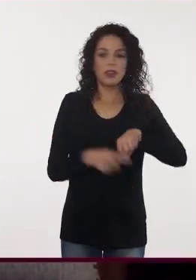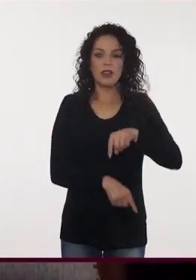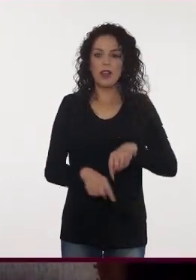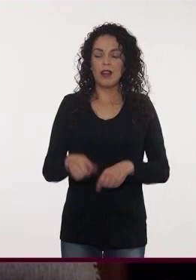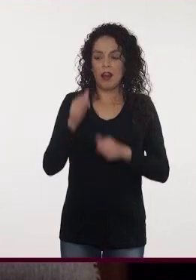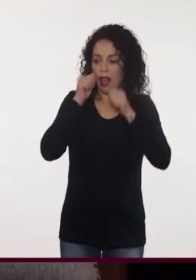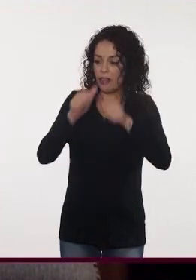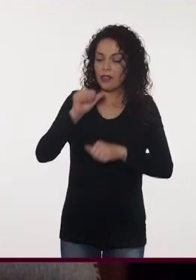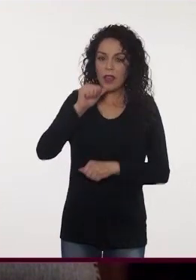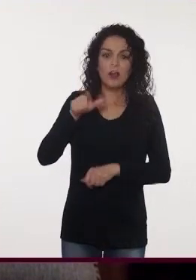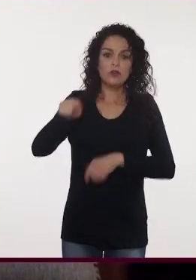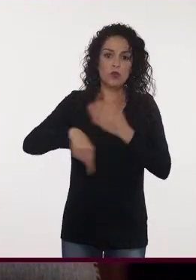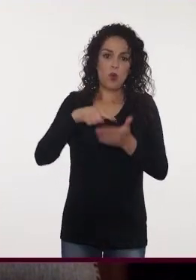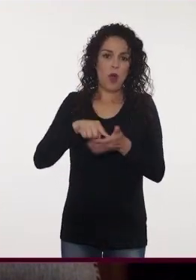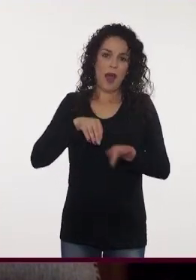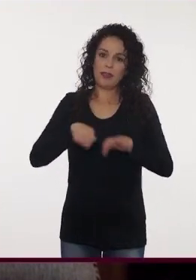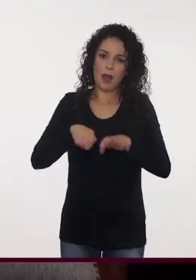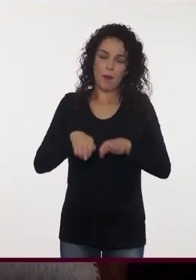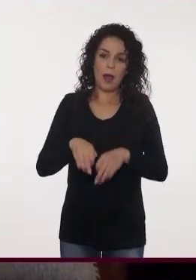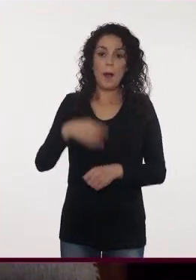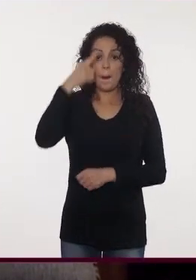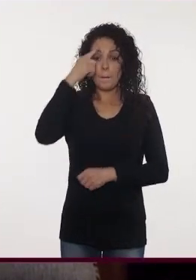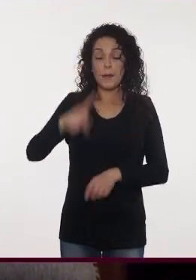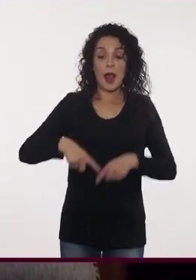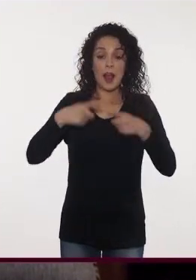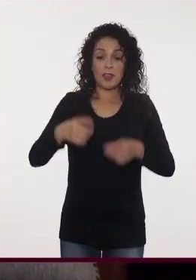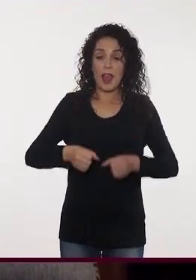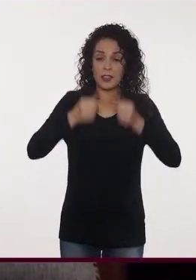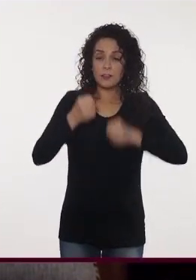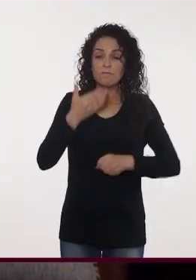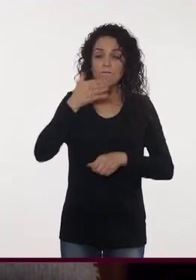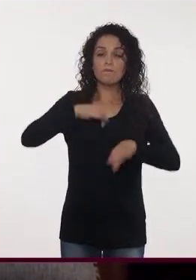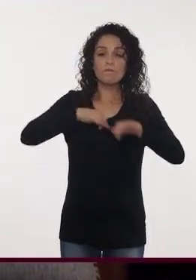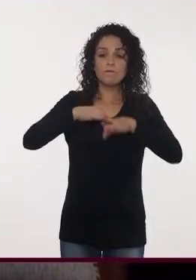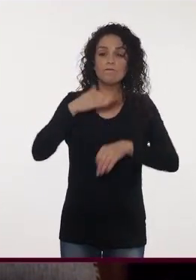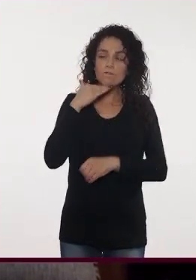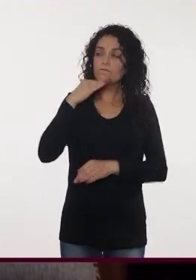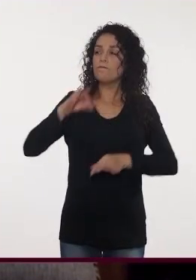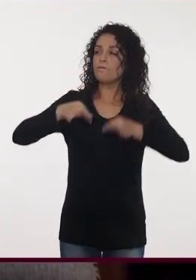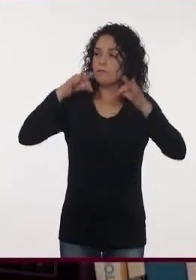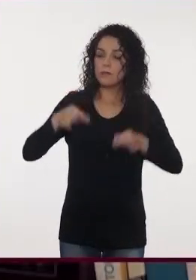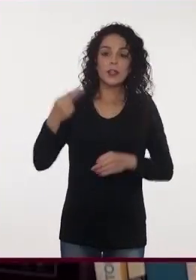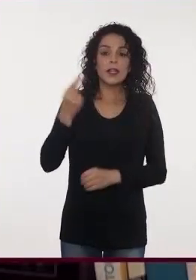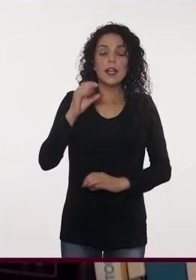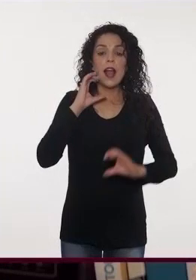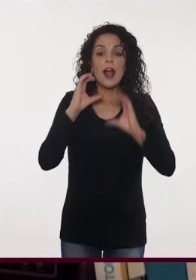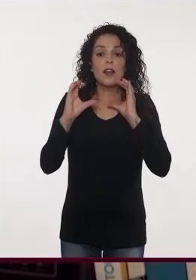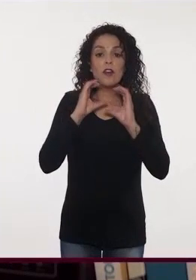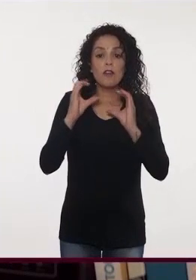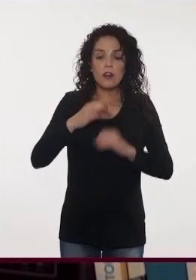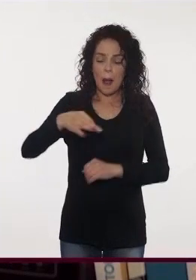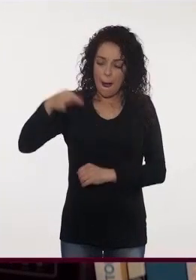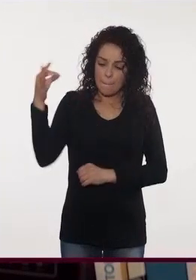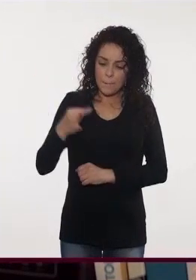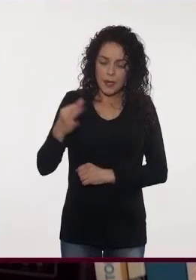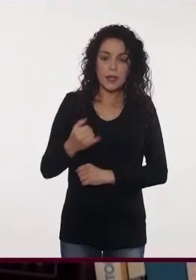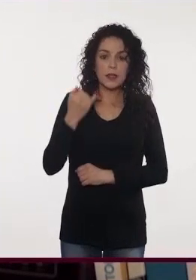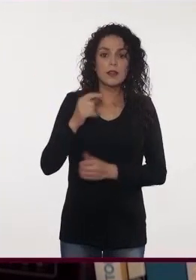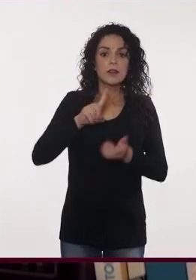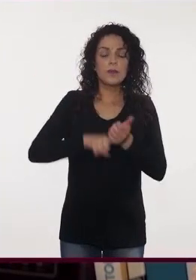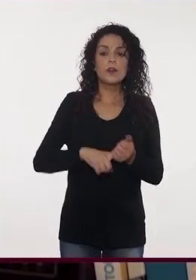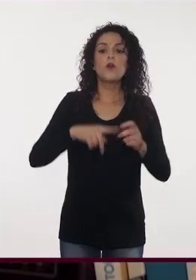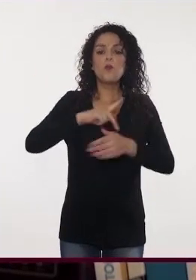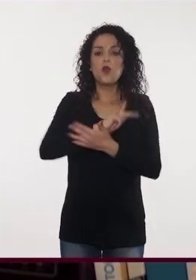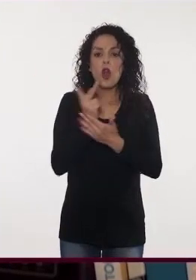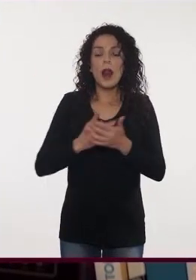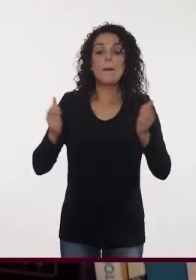Otras formas de garantizar condiciones laborales dignas implican la comunicación efectiva y la disponibilidad de programas